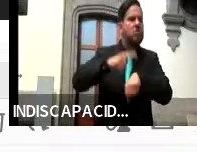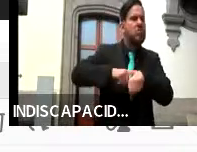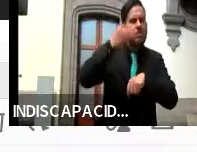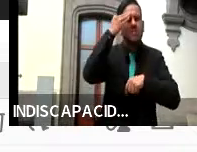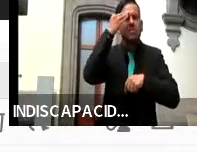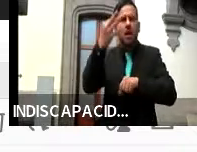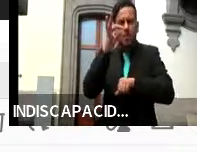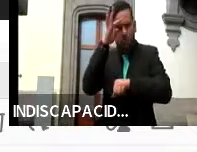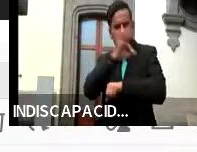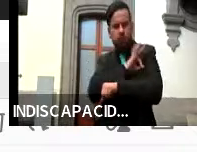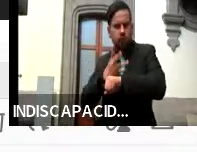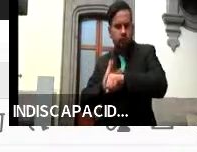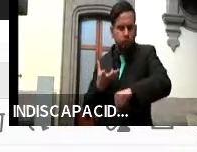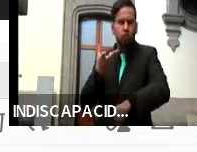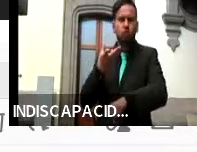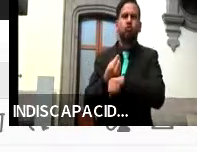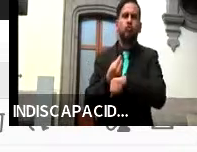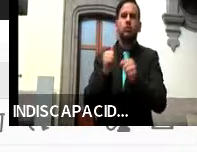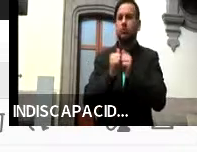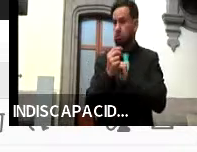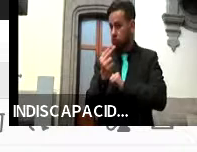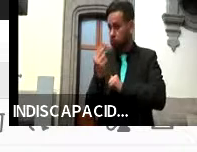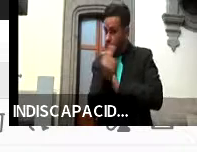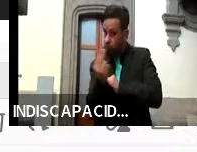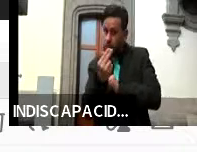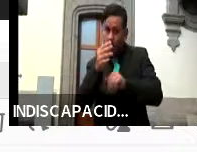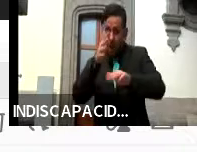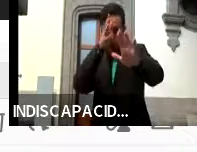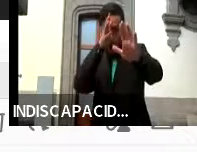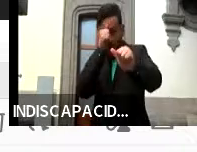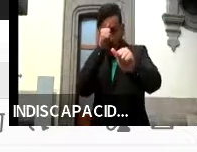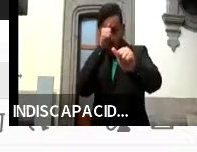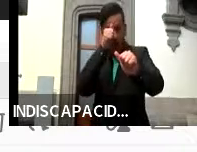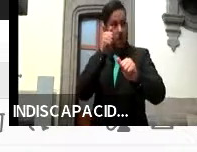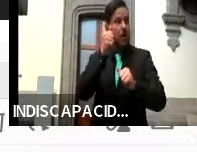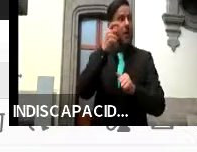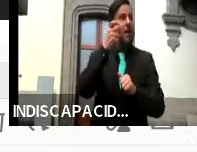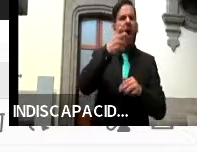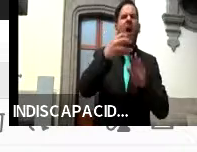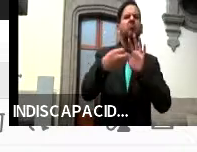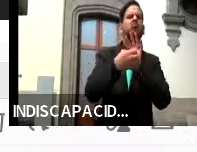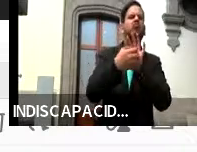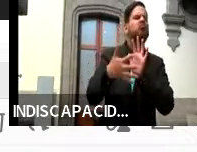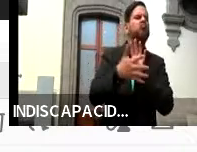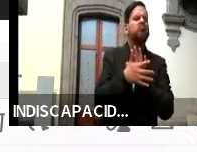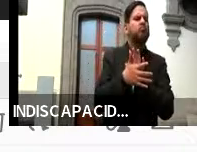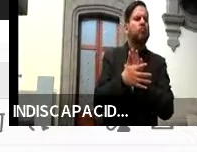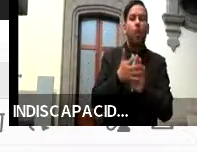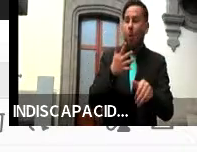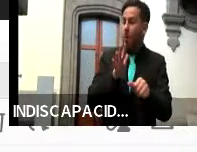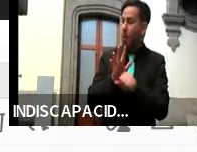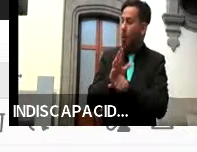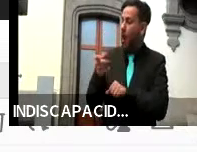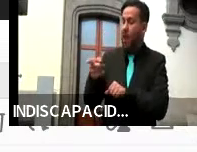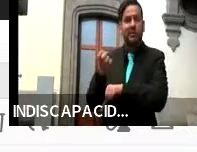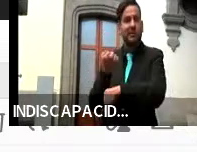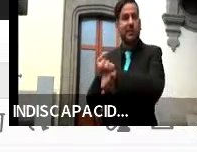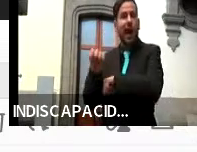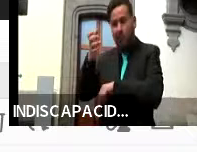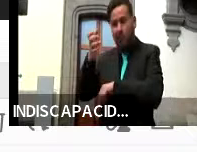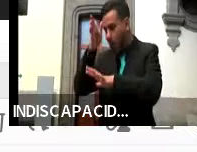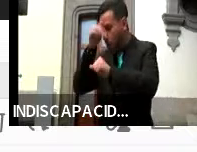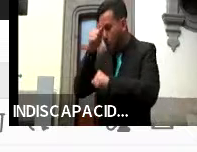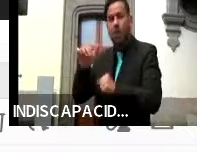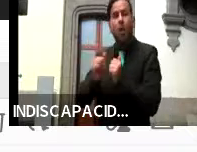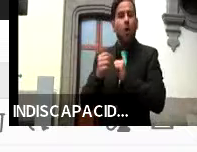sus objetivos, necesariamente debe haber un acuerdo. Ese acuerdo implica que los poderes del Estado, las organizaciones